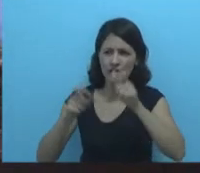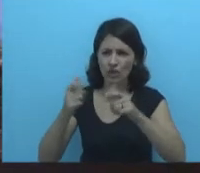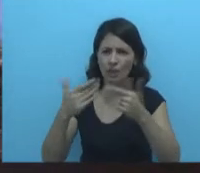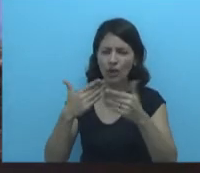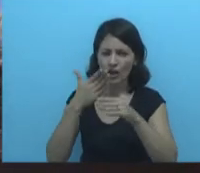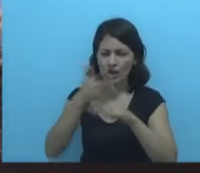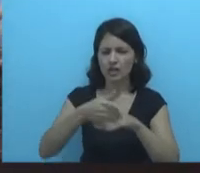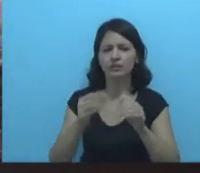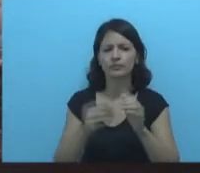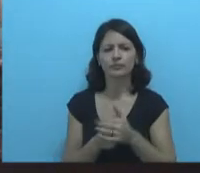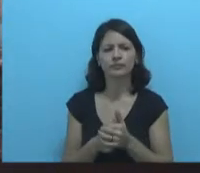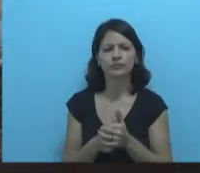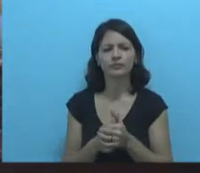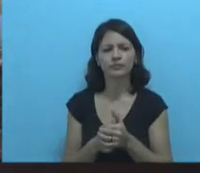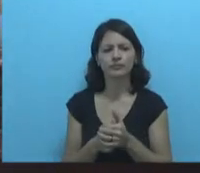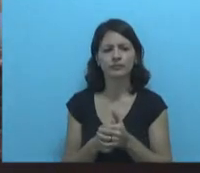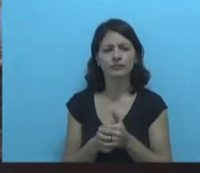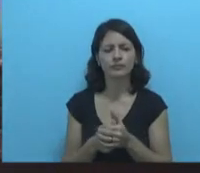de comunicación